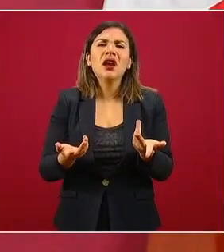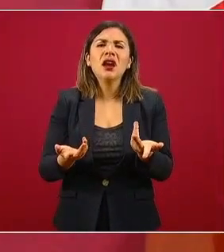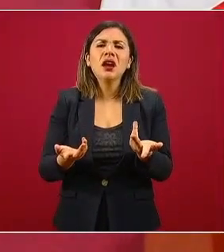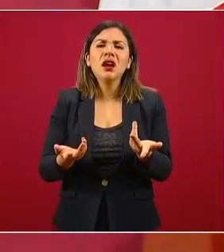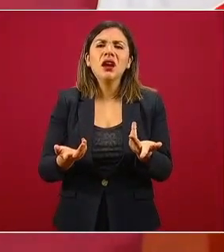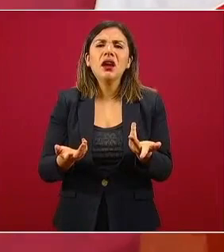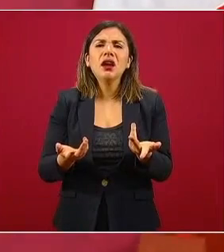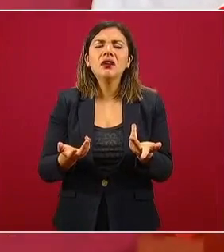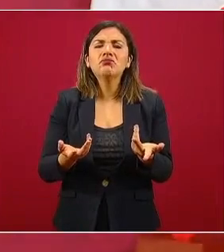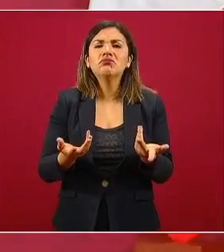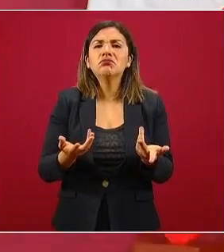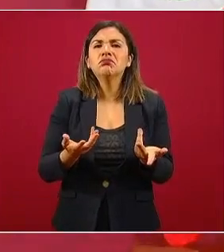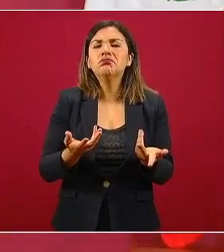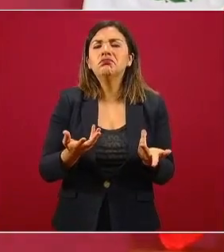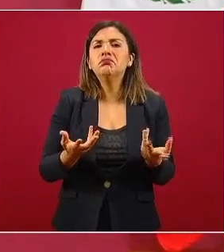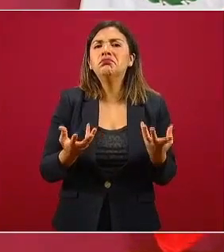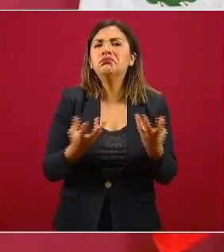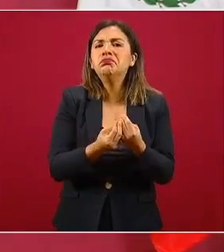sus